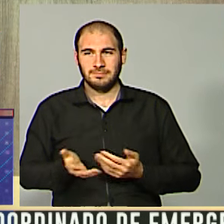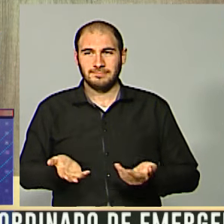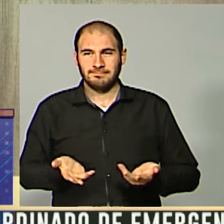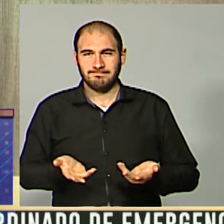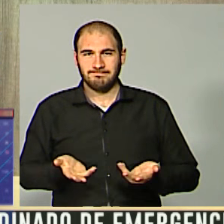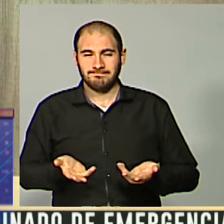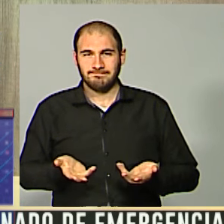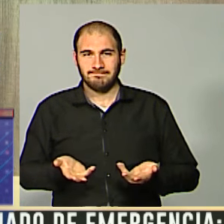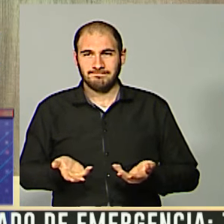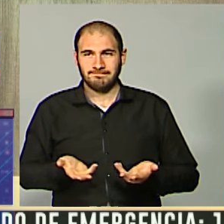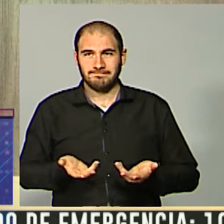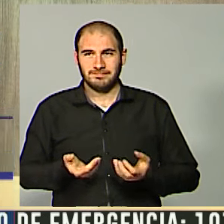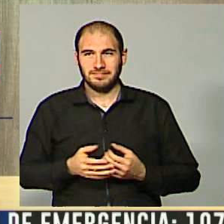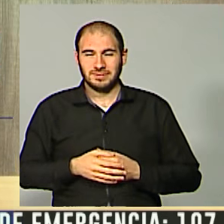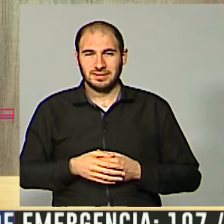digamos, que